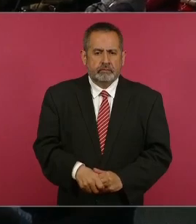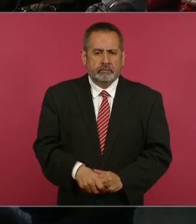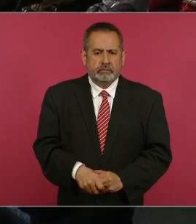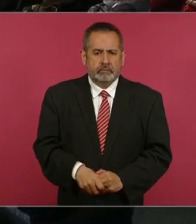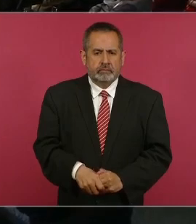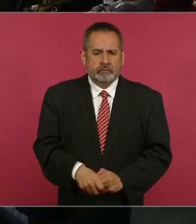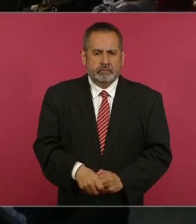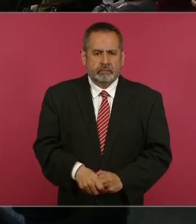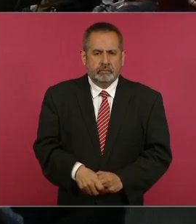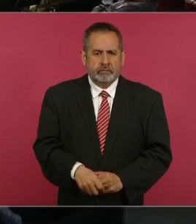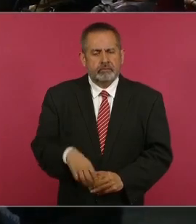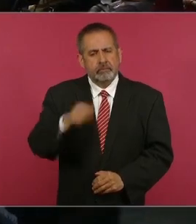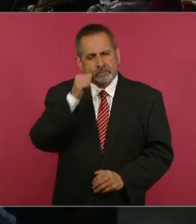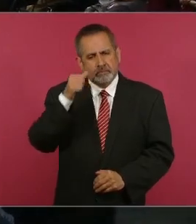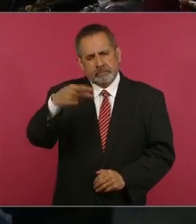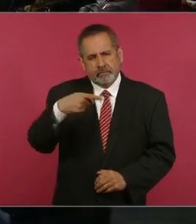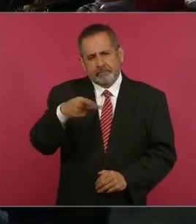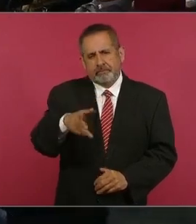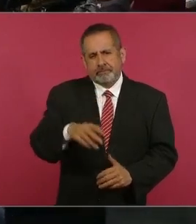Bueno,